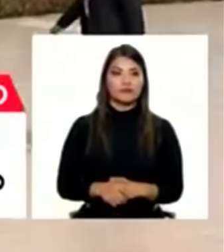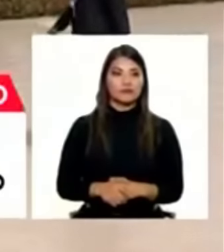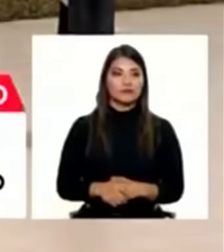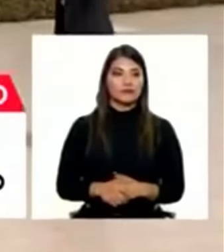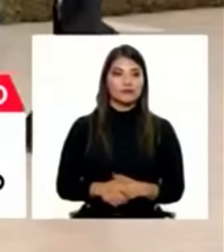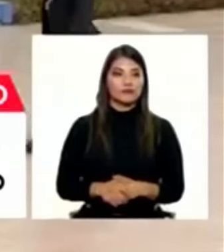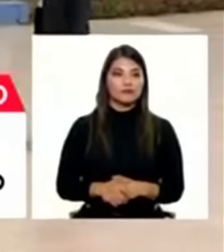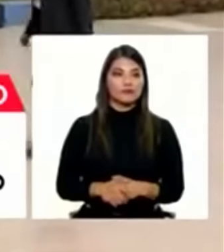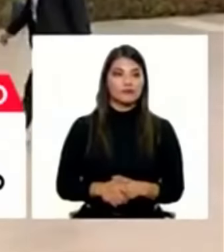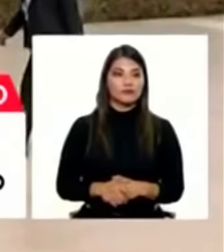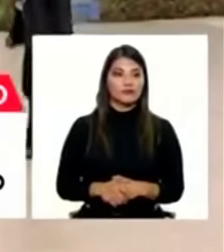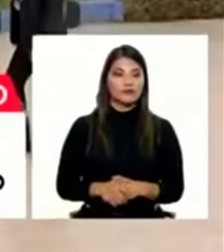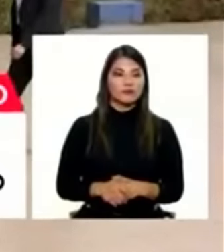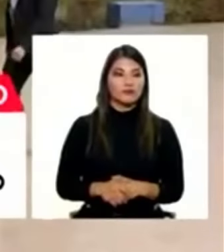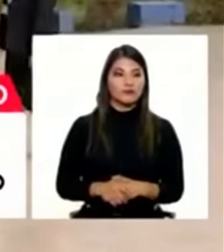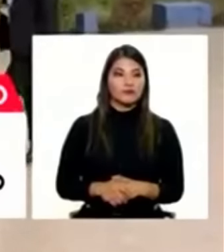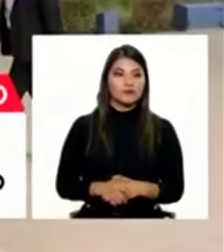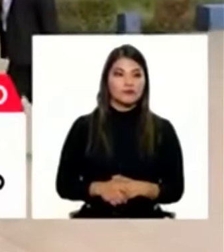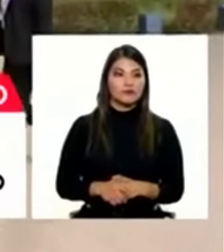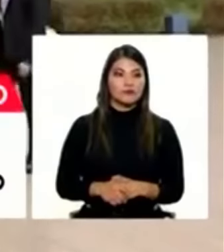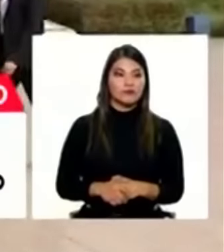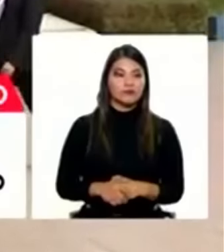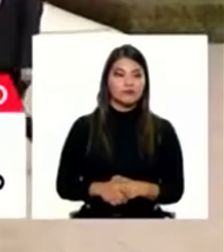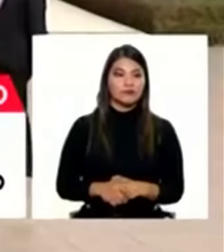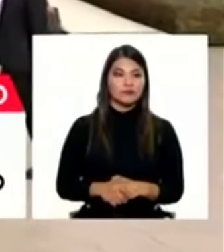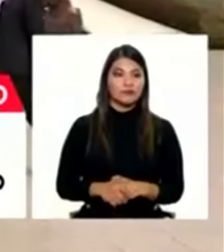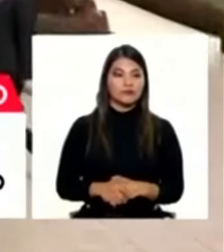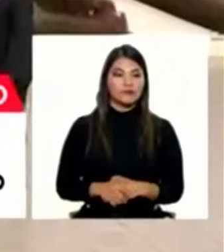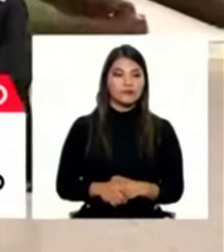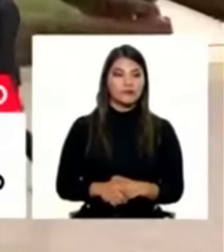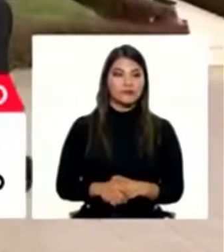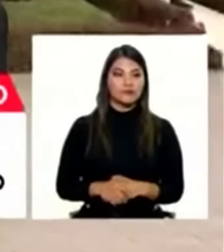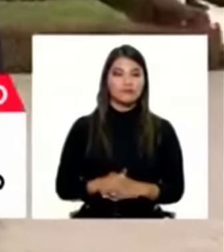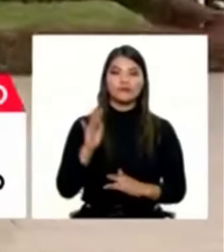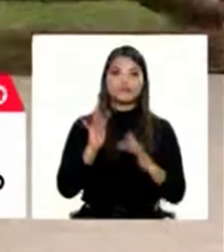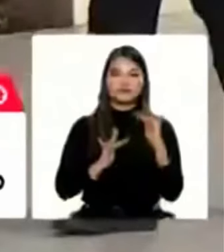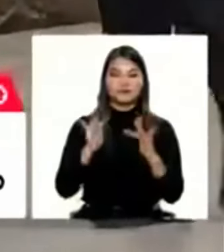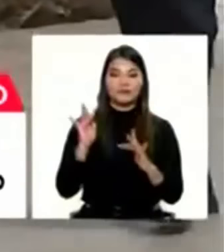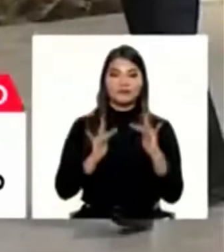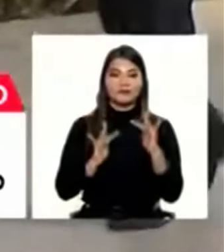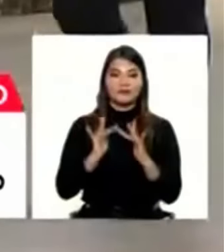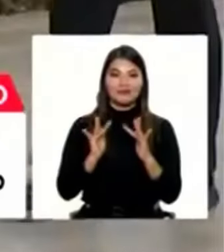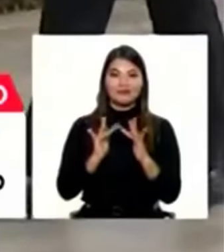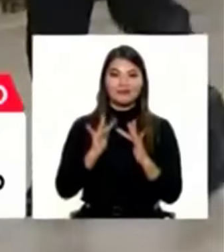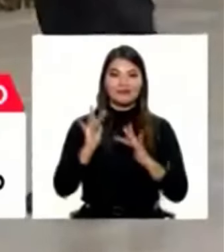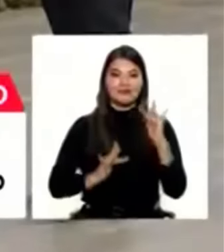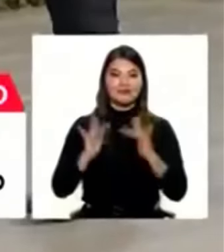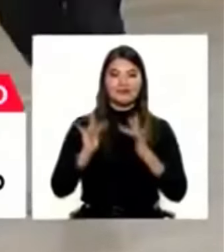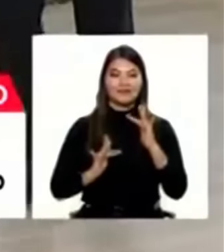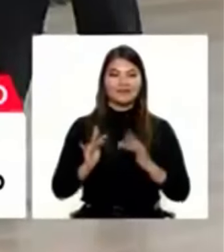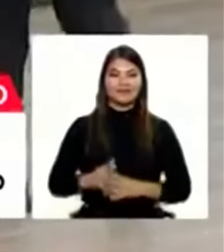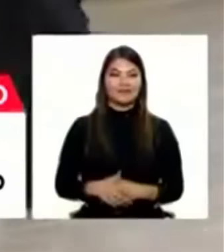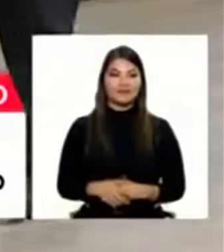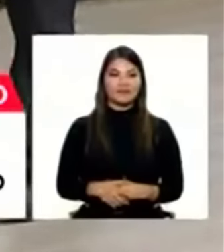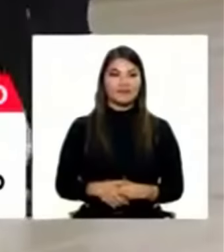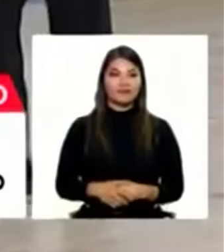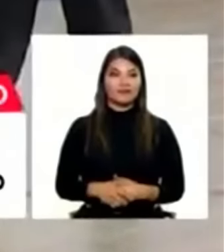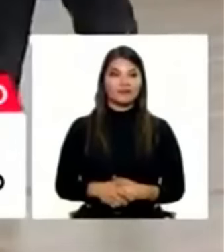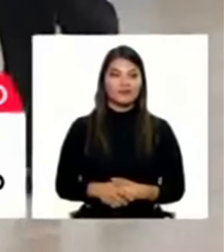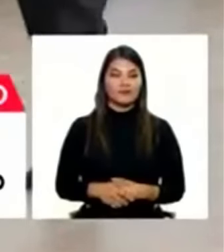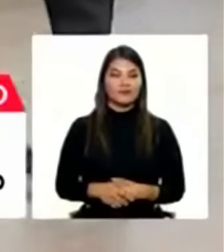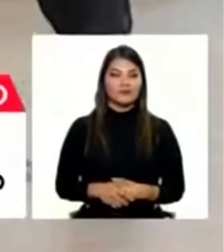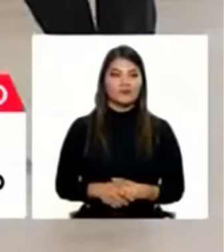de las Fuerzas Armadas y Policía Nacional. La presidenta de la República ya se encuentra muy cerca al